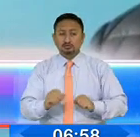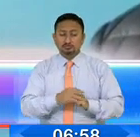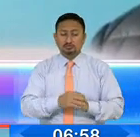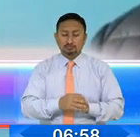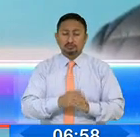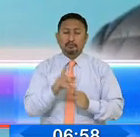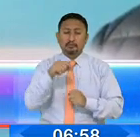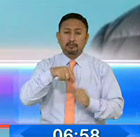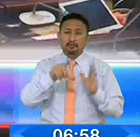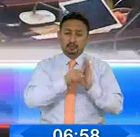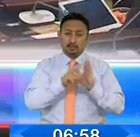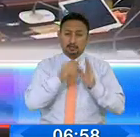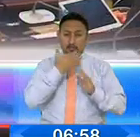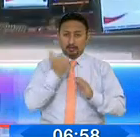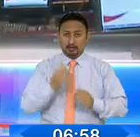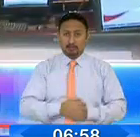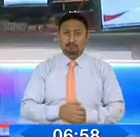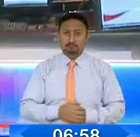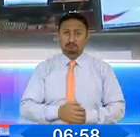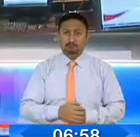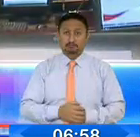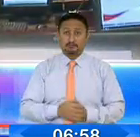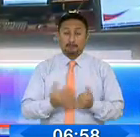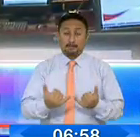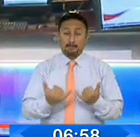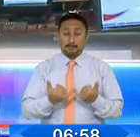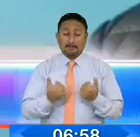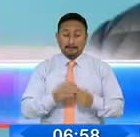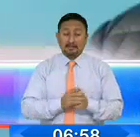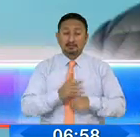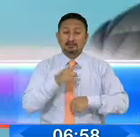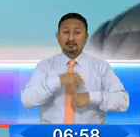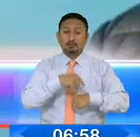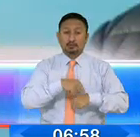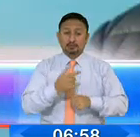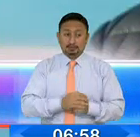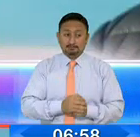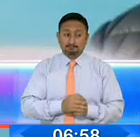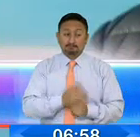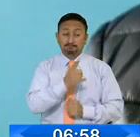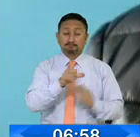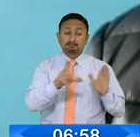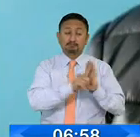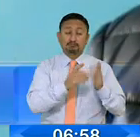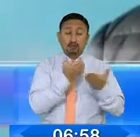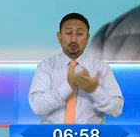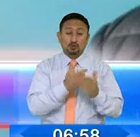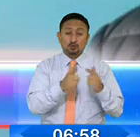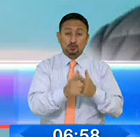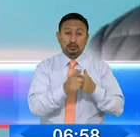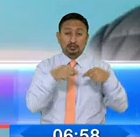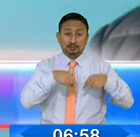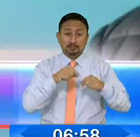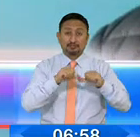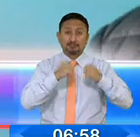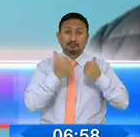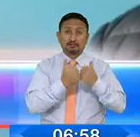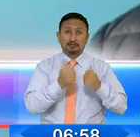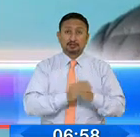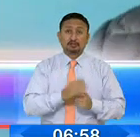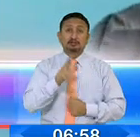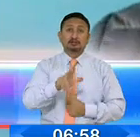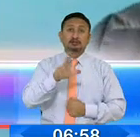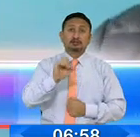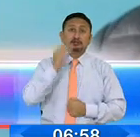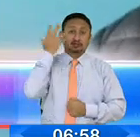para mejorar la ley, ¿no? Lo que apremia en este caso es el tiempo. En las leyes económicas urgentes la Asamblea tiene 30 días